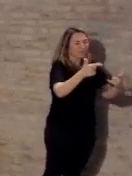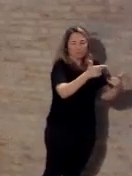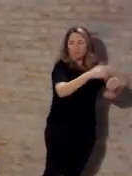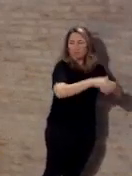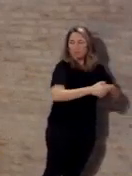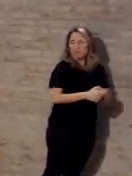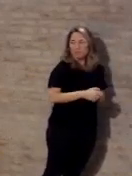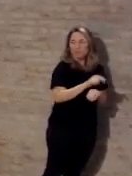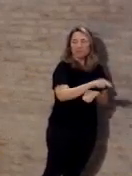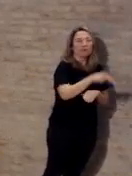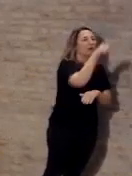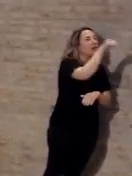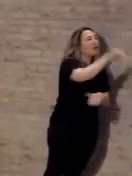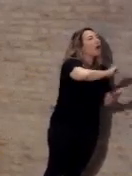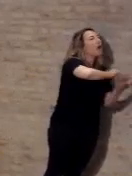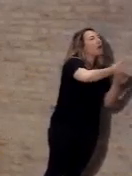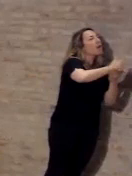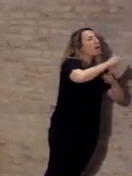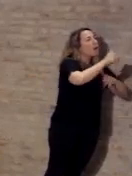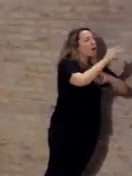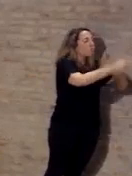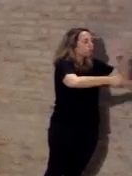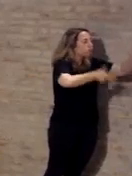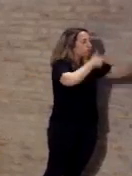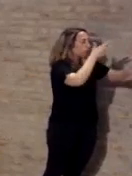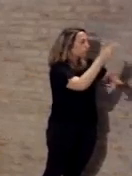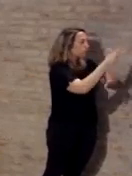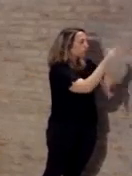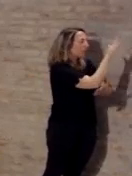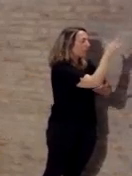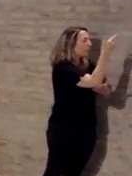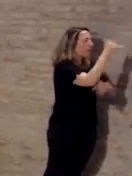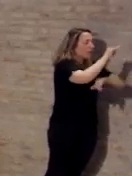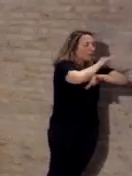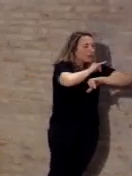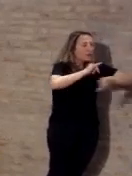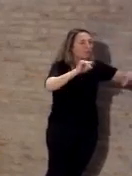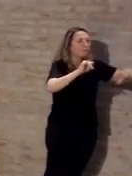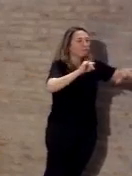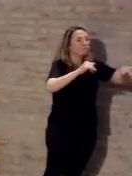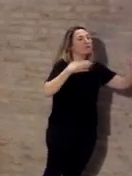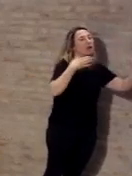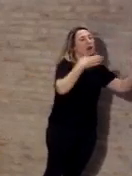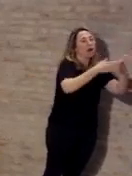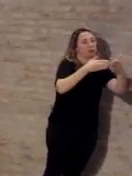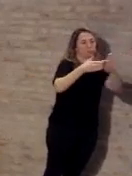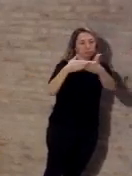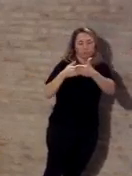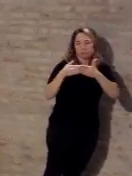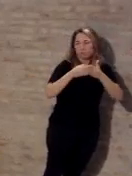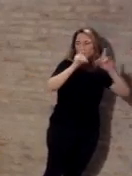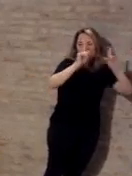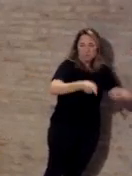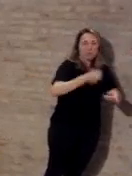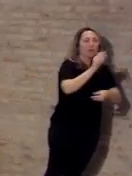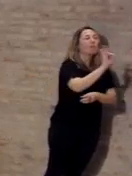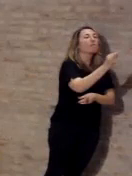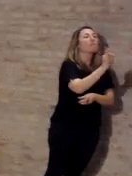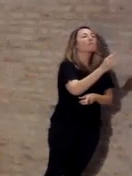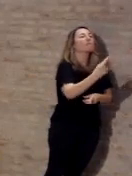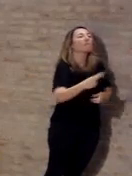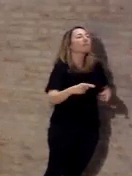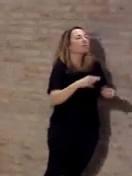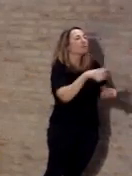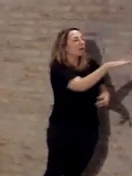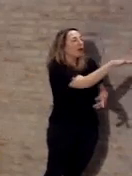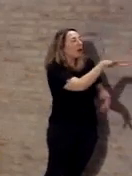asambleas ni en el discurso ni en los comunicados ni en la información que se difunde ni en los flyers sabemos que